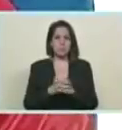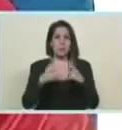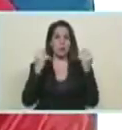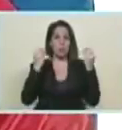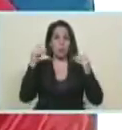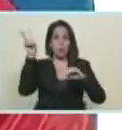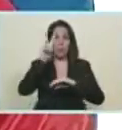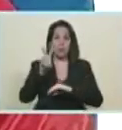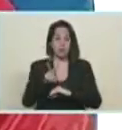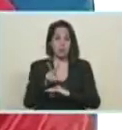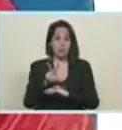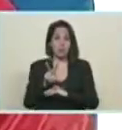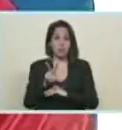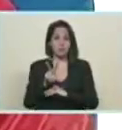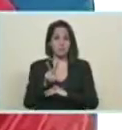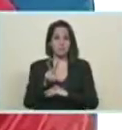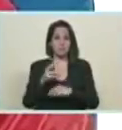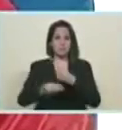Venezuela,